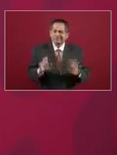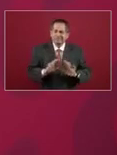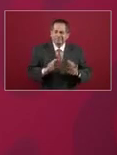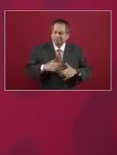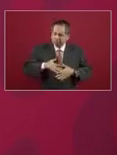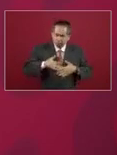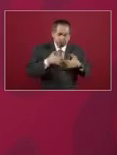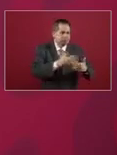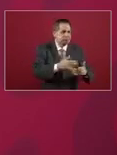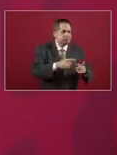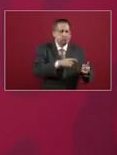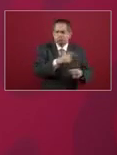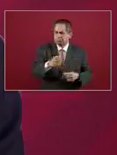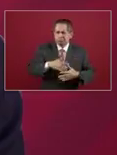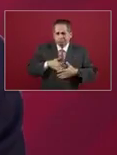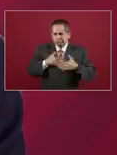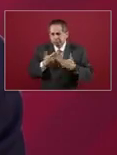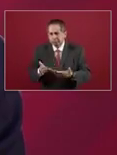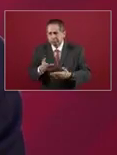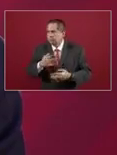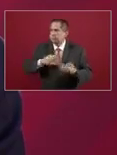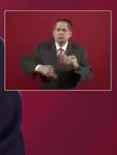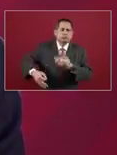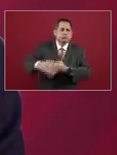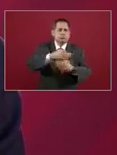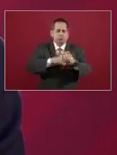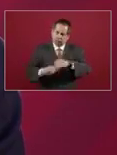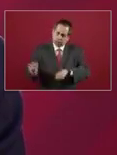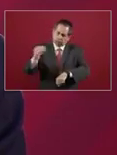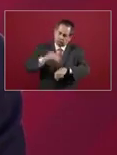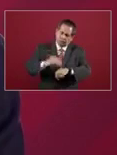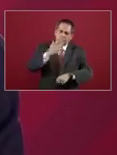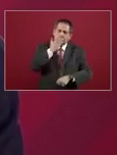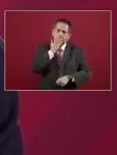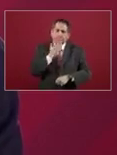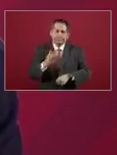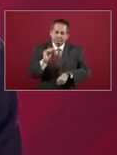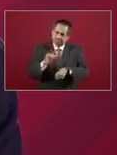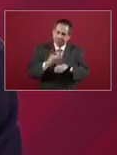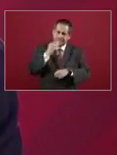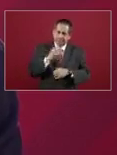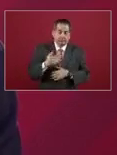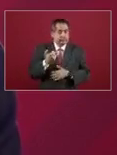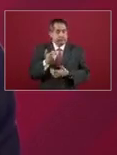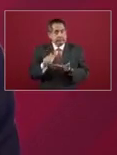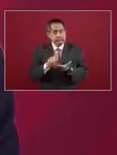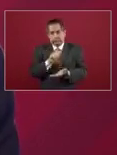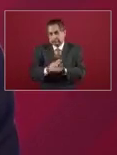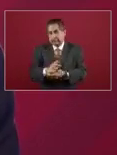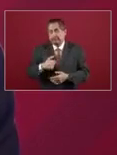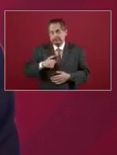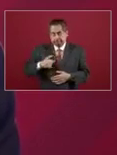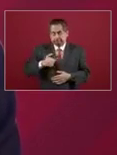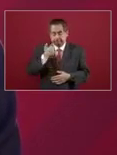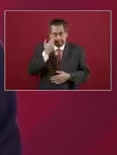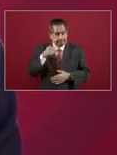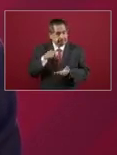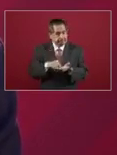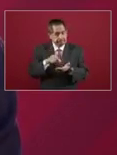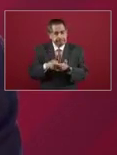sino que todos nos portemos bien. Entonces, esa ley me importa mucho.